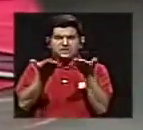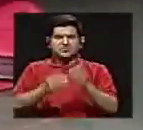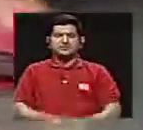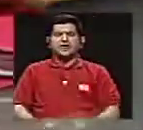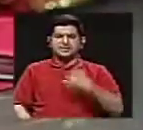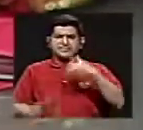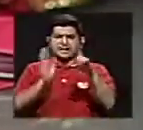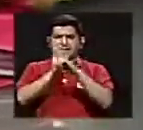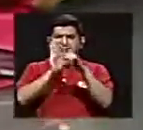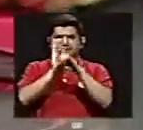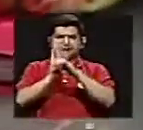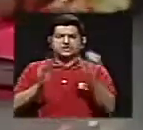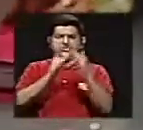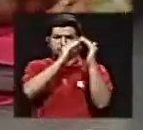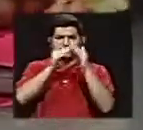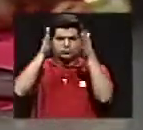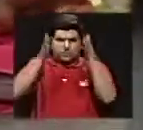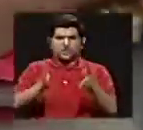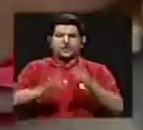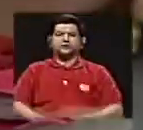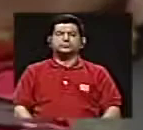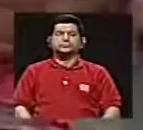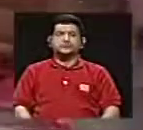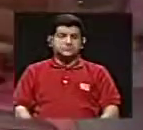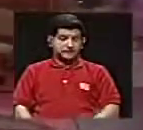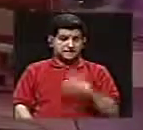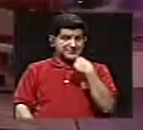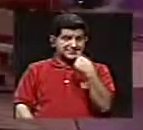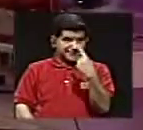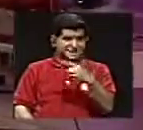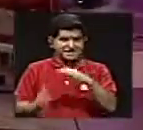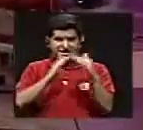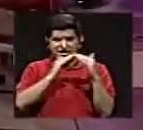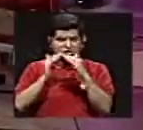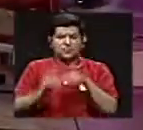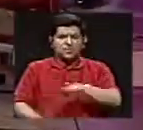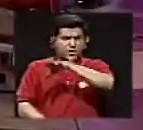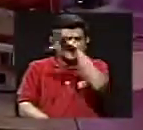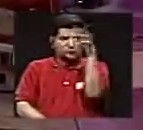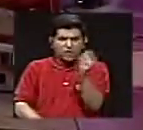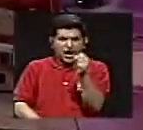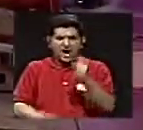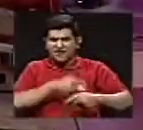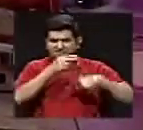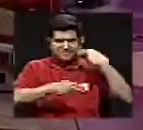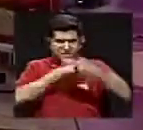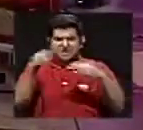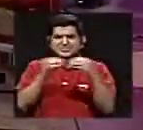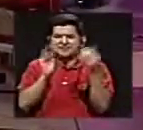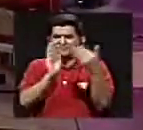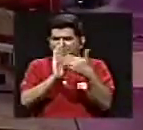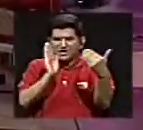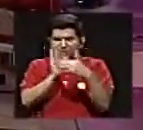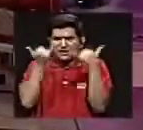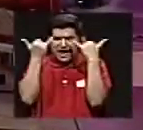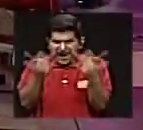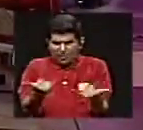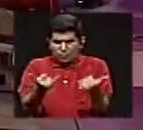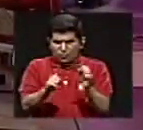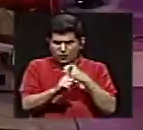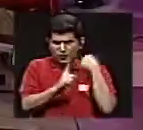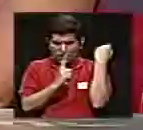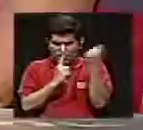nos merecemos como ciudadanos. Están planteando que la población afrodescendiente es la más afectada en este momento sobre